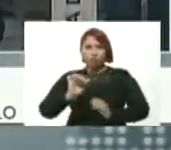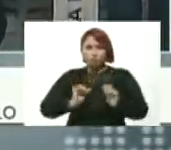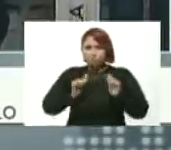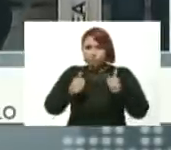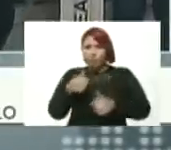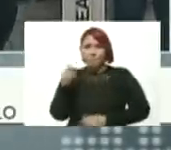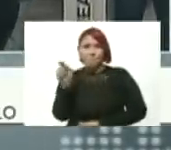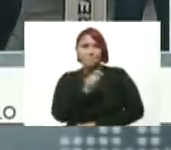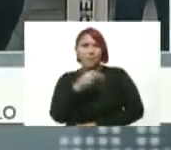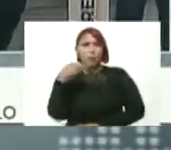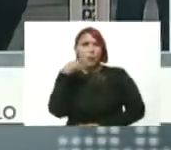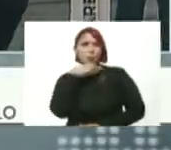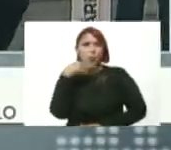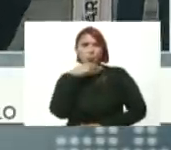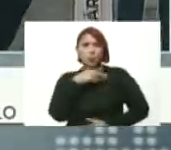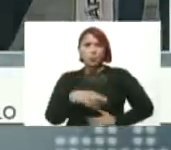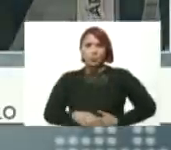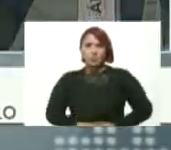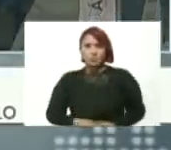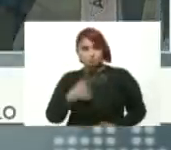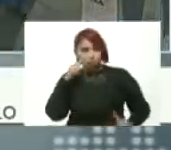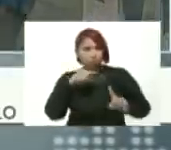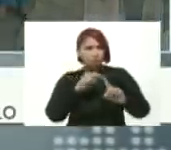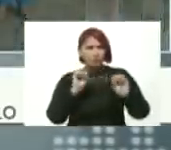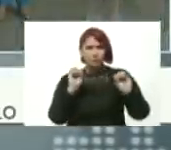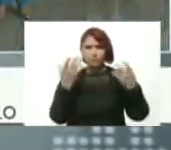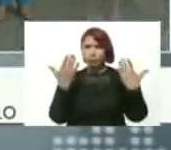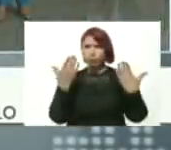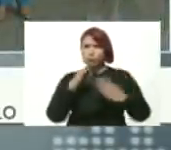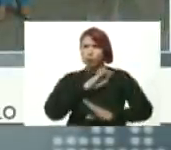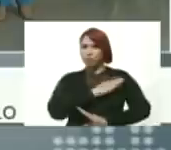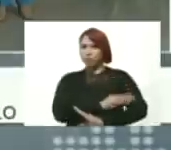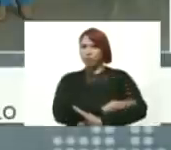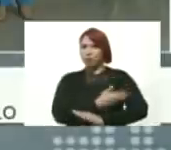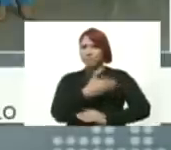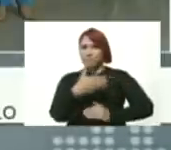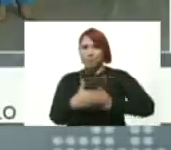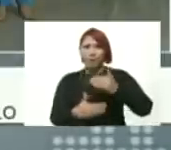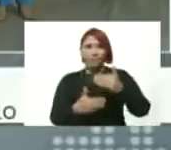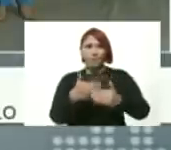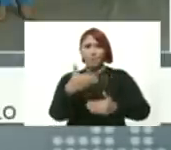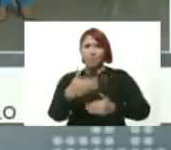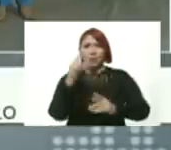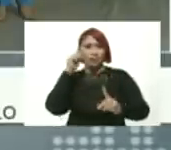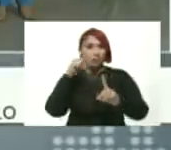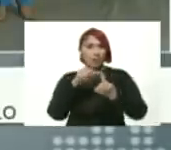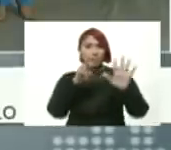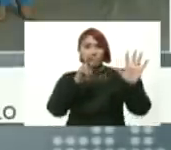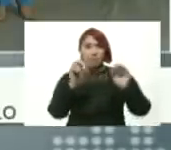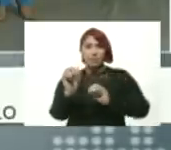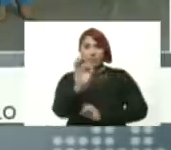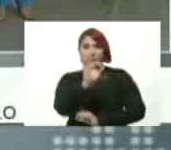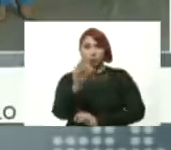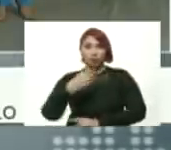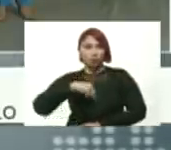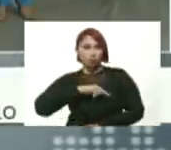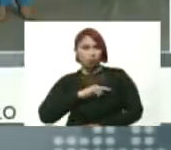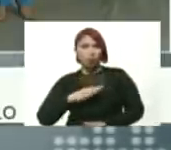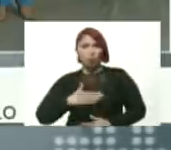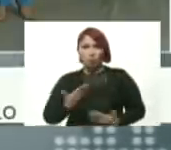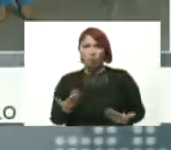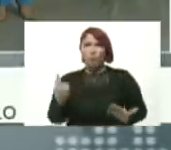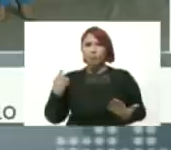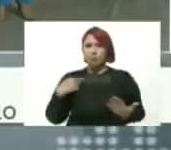octubre una meta aeróbica avanzando hacia la meta del 70 por ciento nosotros podamos tener